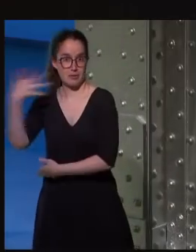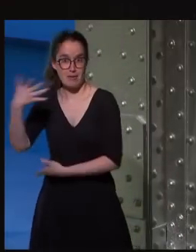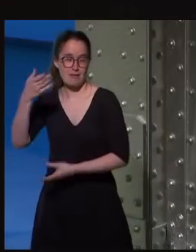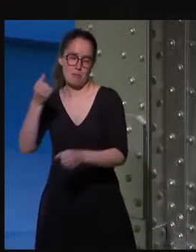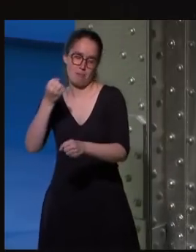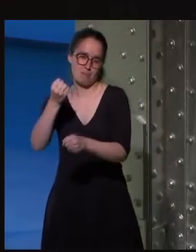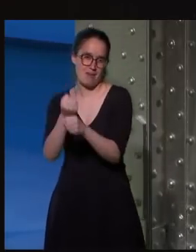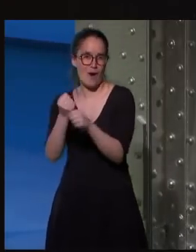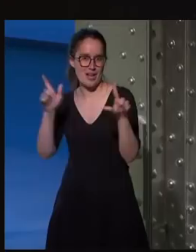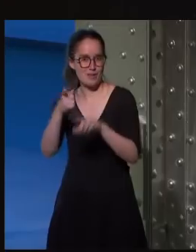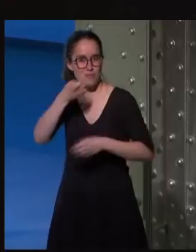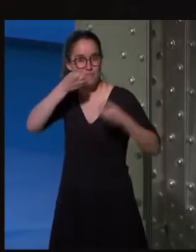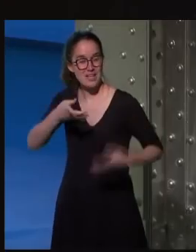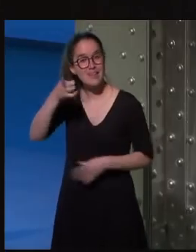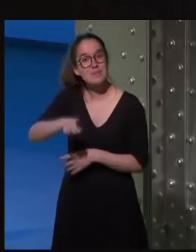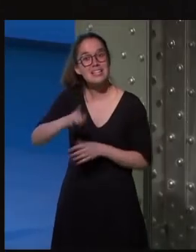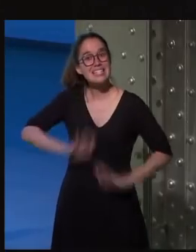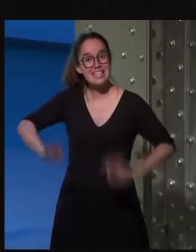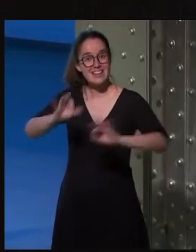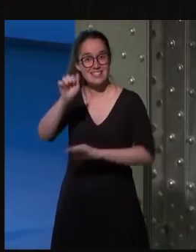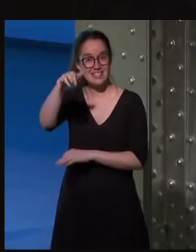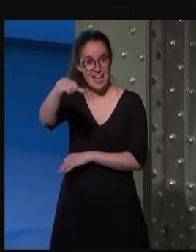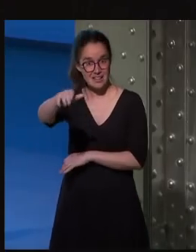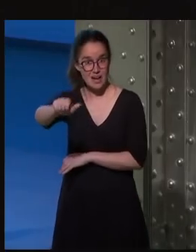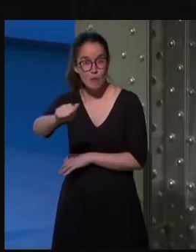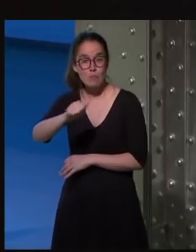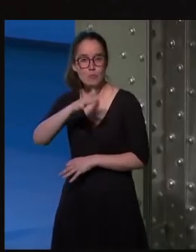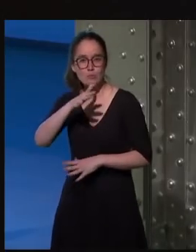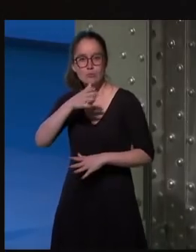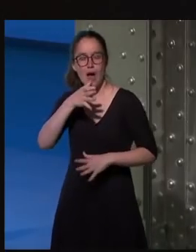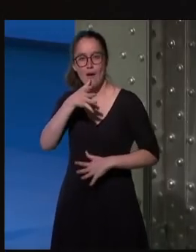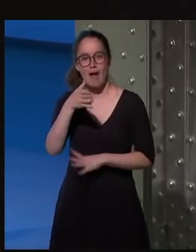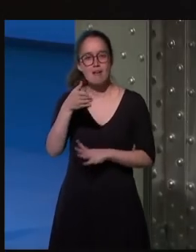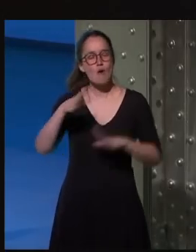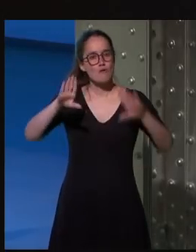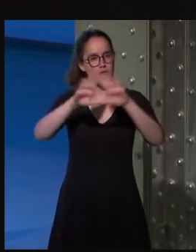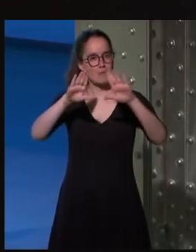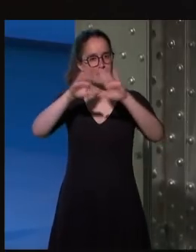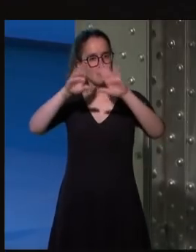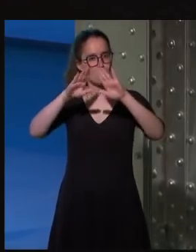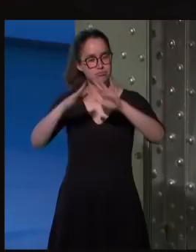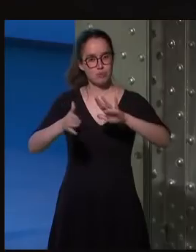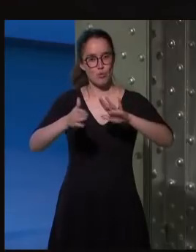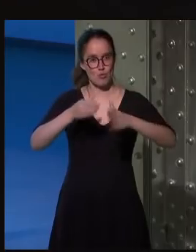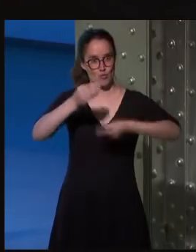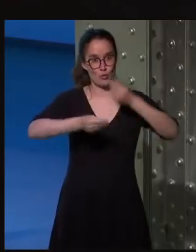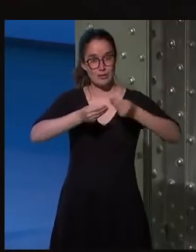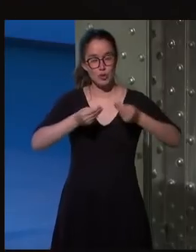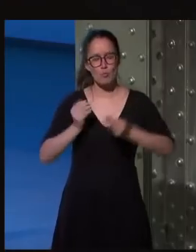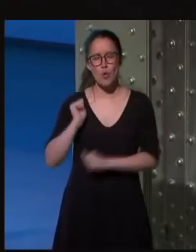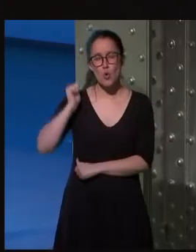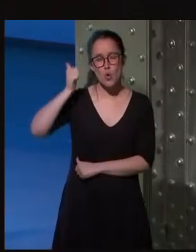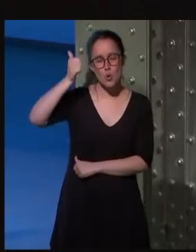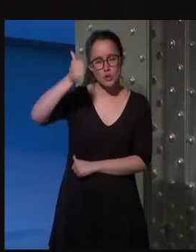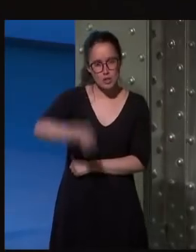Gracias, Carmen. Pero sobre todo, Sandra, porque has cogido la bandera del feminismo. A mí me ha tocado vivir durante muchos años